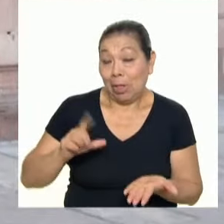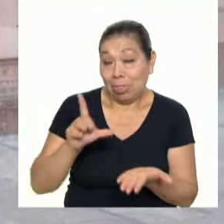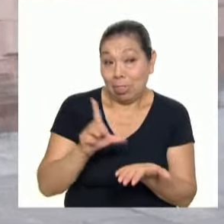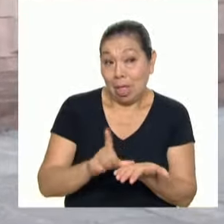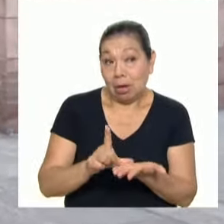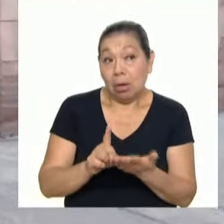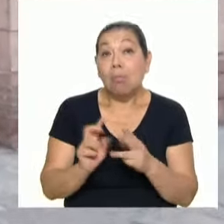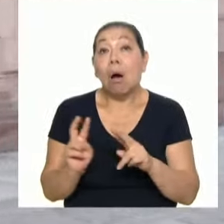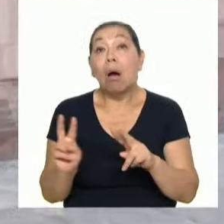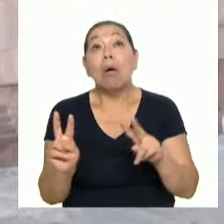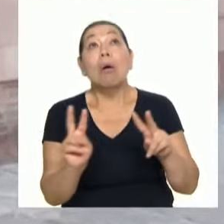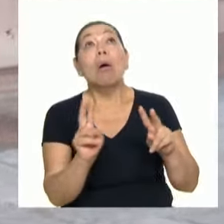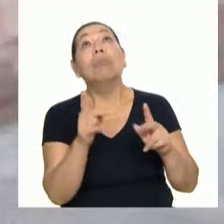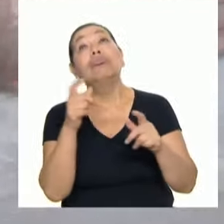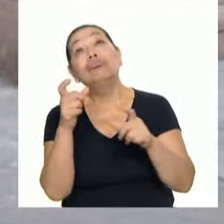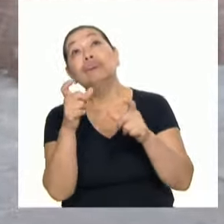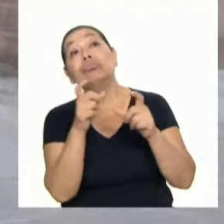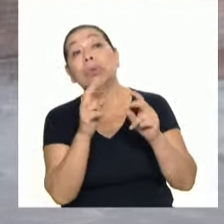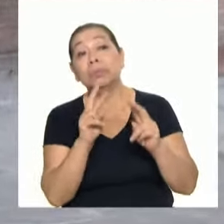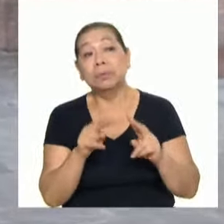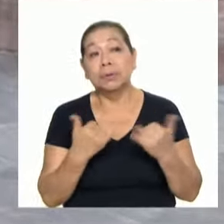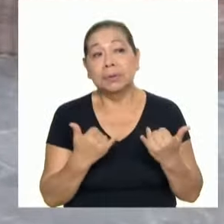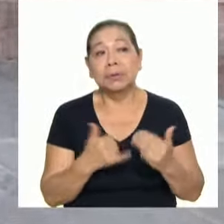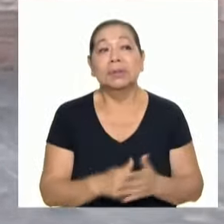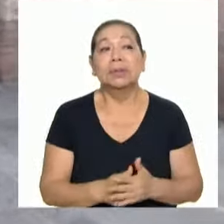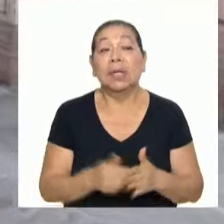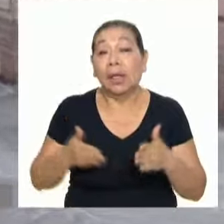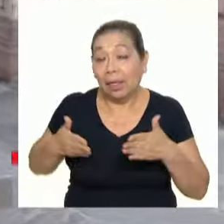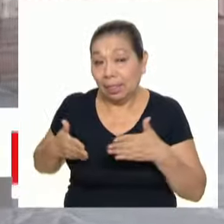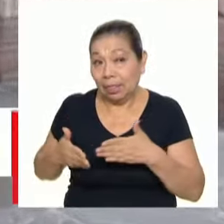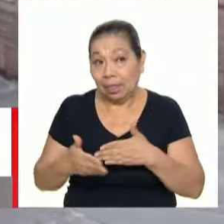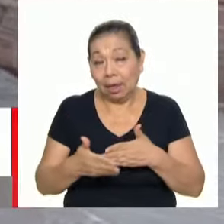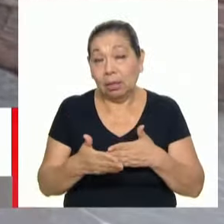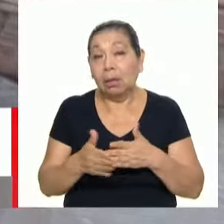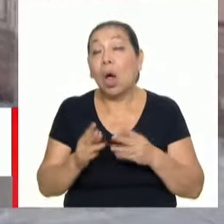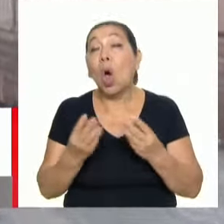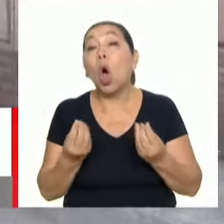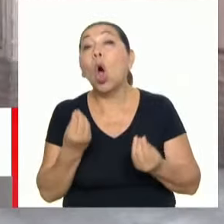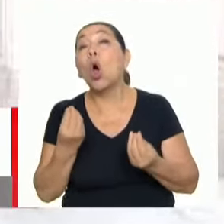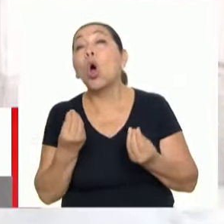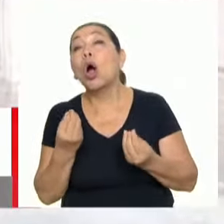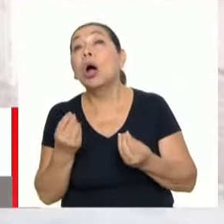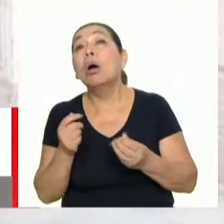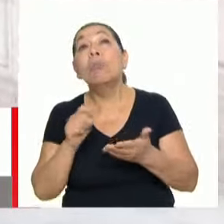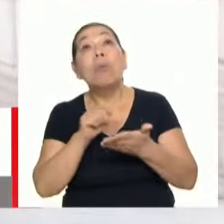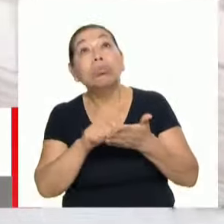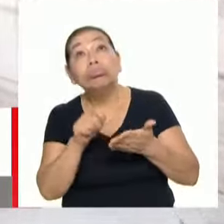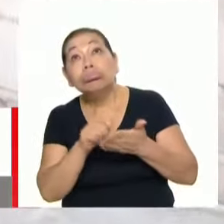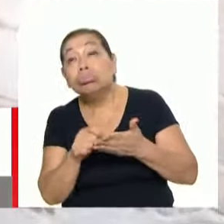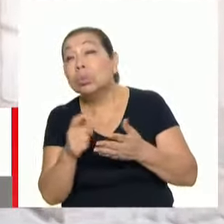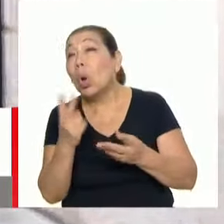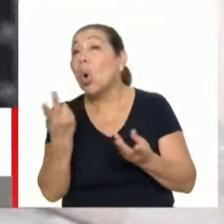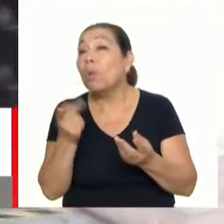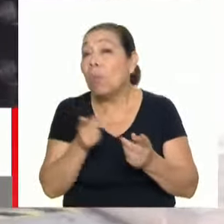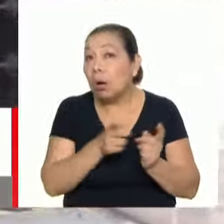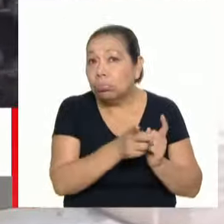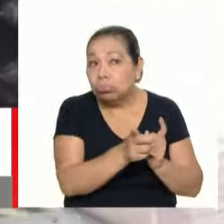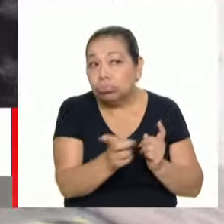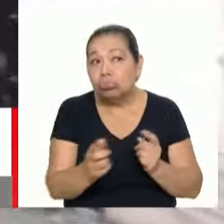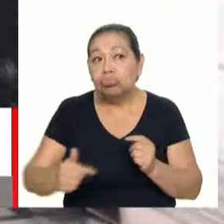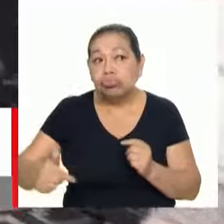Lima viene realizando ese trabajo. Incluso ahora mismo se encuentran al interior evaluando las infraestructuras, la señalización,